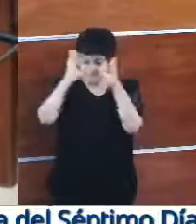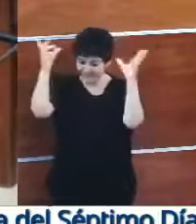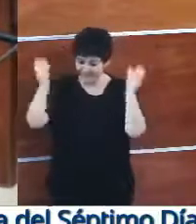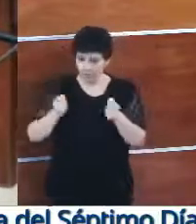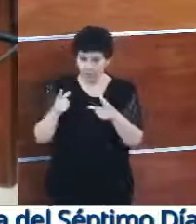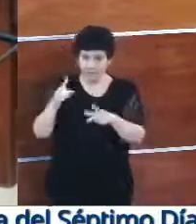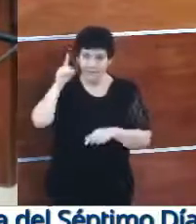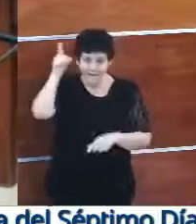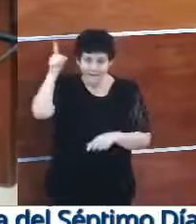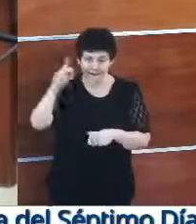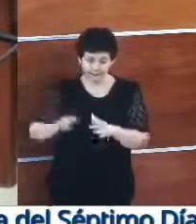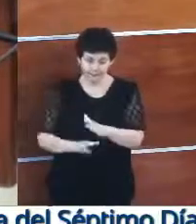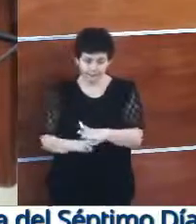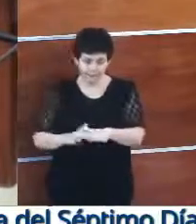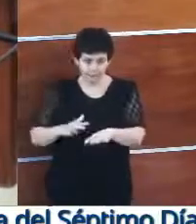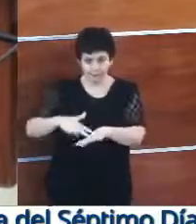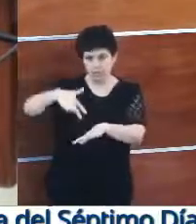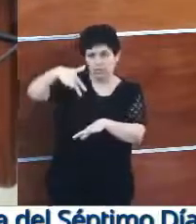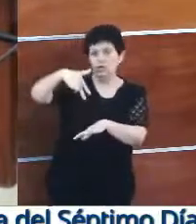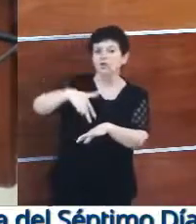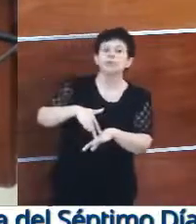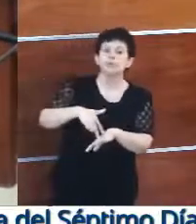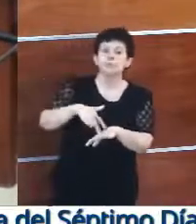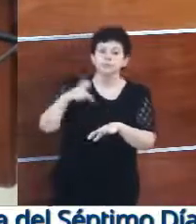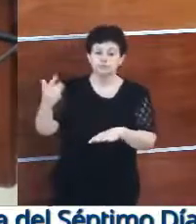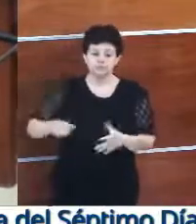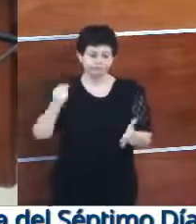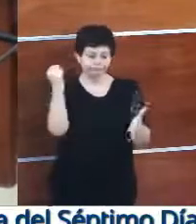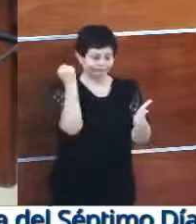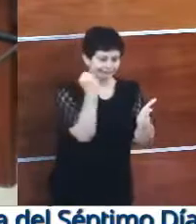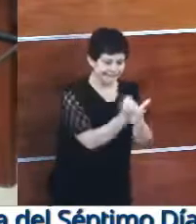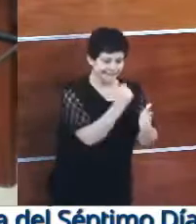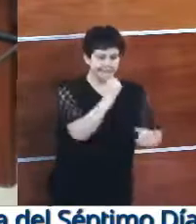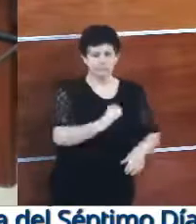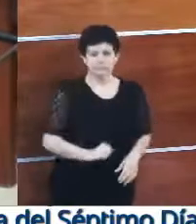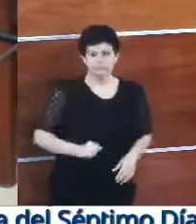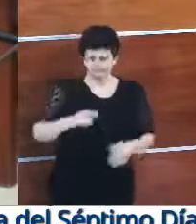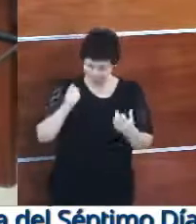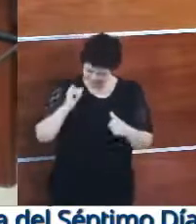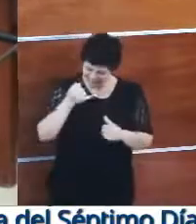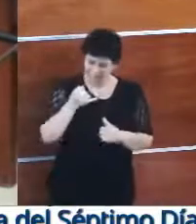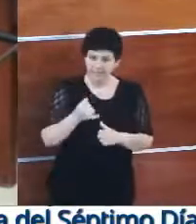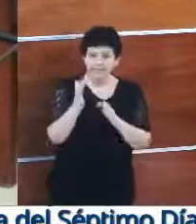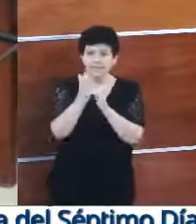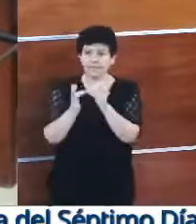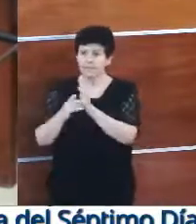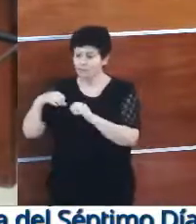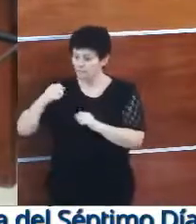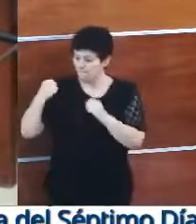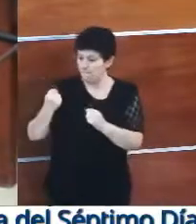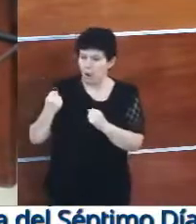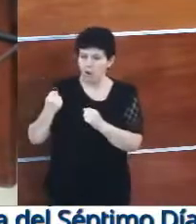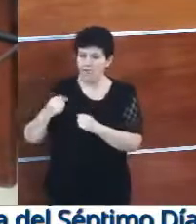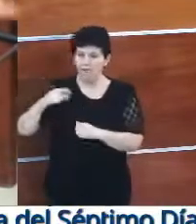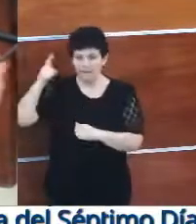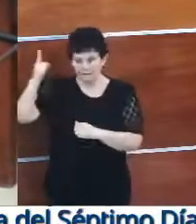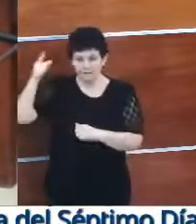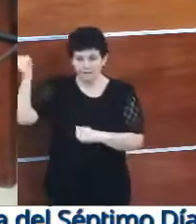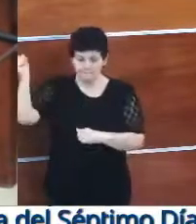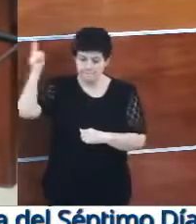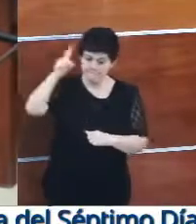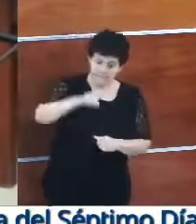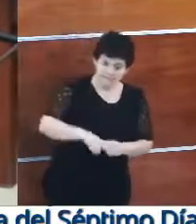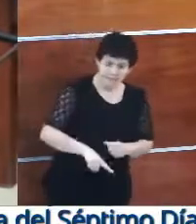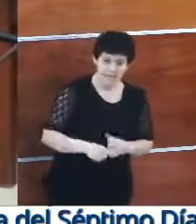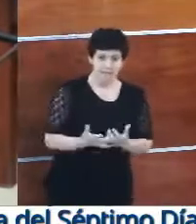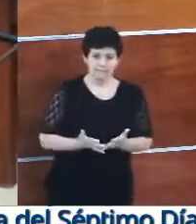resucitó y en la resurrección Él puso el sello de garantía de que Él viene a resucitarnos, de que Él tiene el poder. Él resucitó a